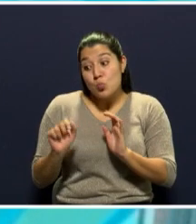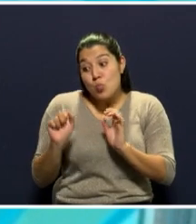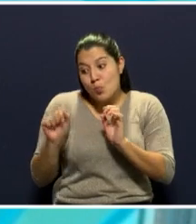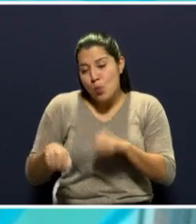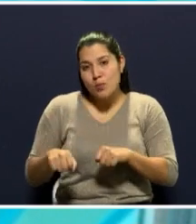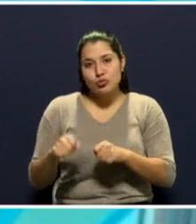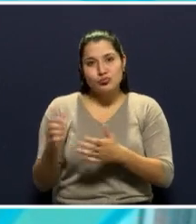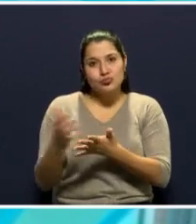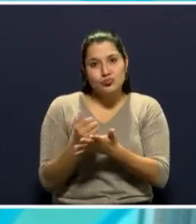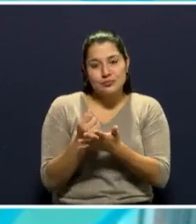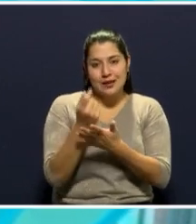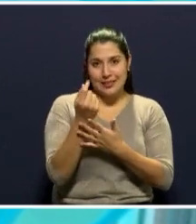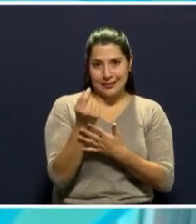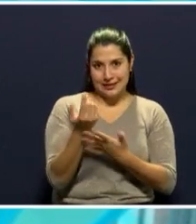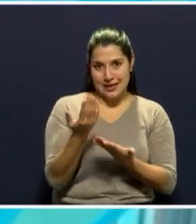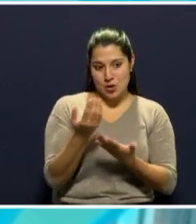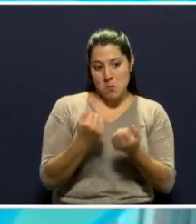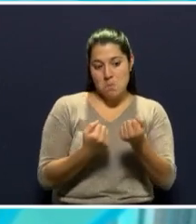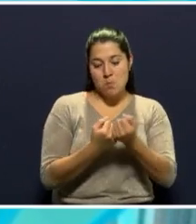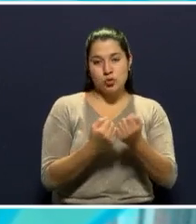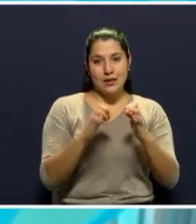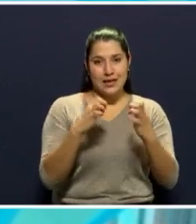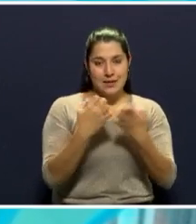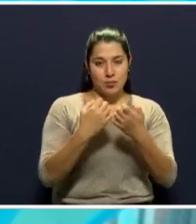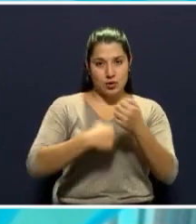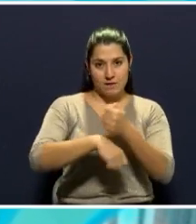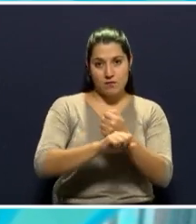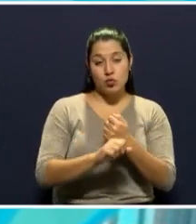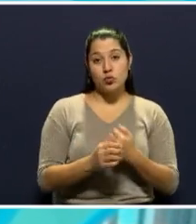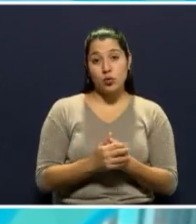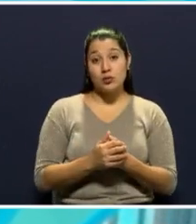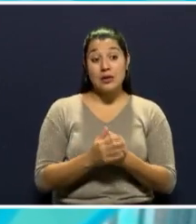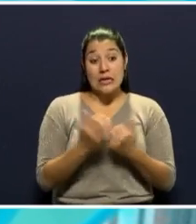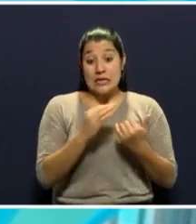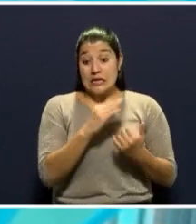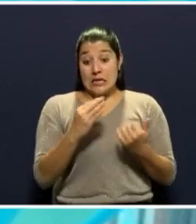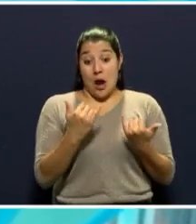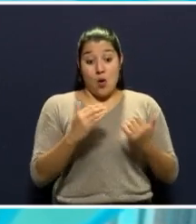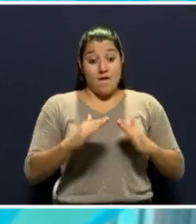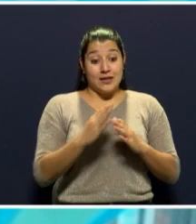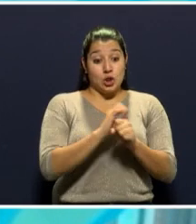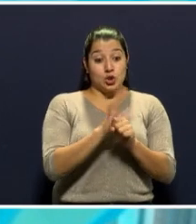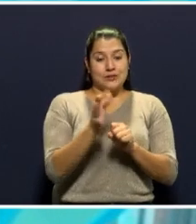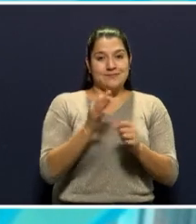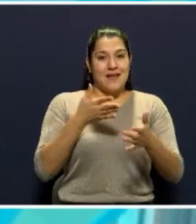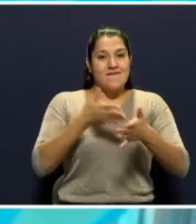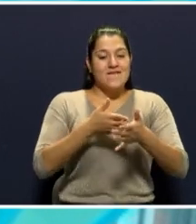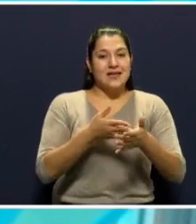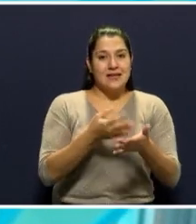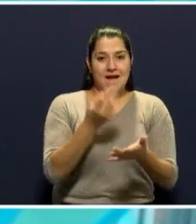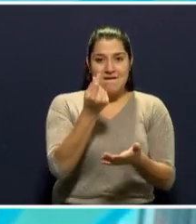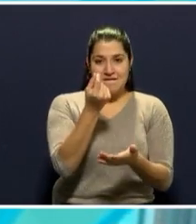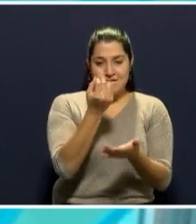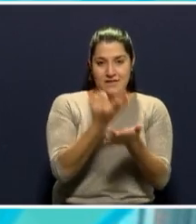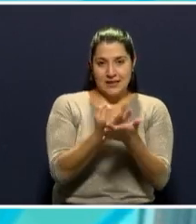ha impactado severamente la parte financiera de todos los clubes, pues